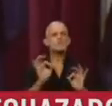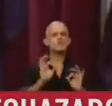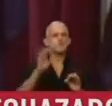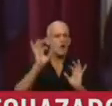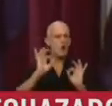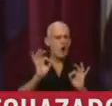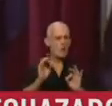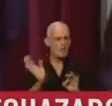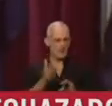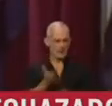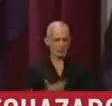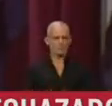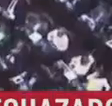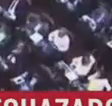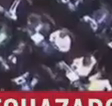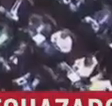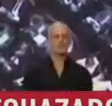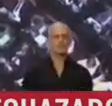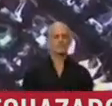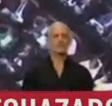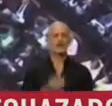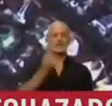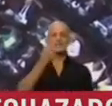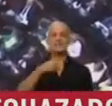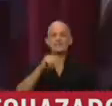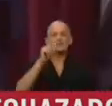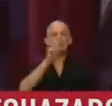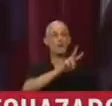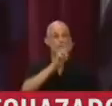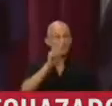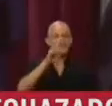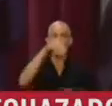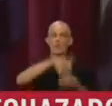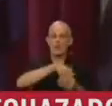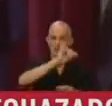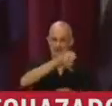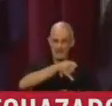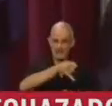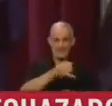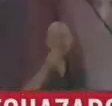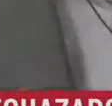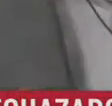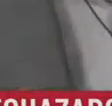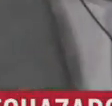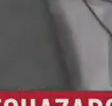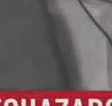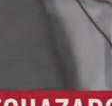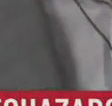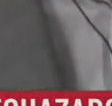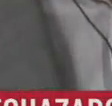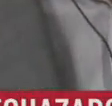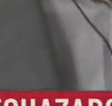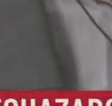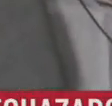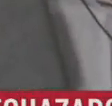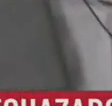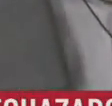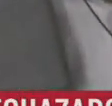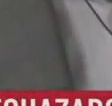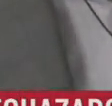Bueno, lo que yo creo es que ustedes saben que el kirchnerismo gobernó siempre con mayoría absoluta, a modelo de